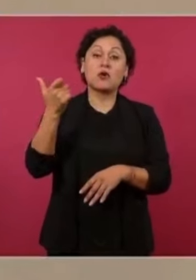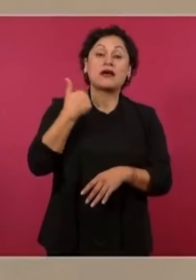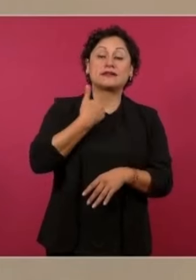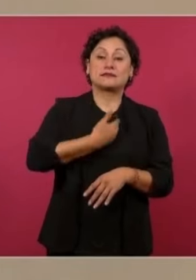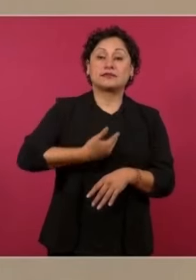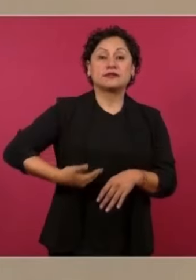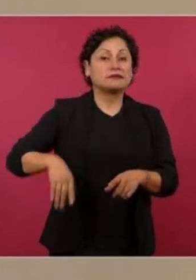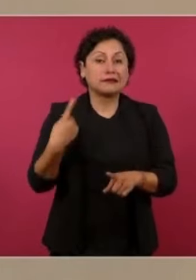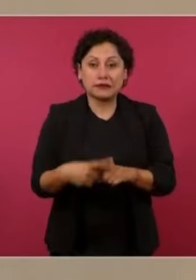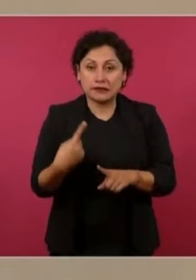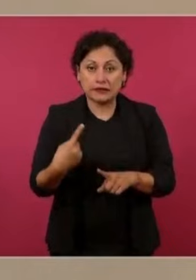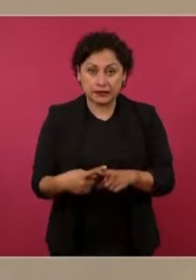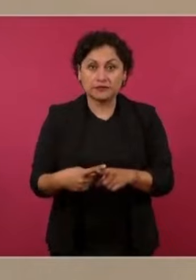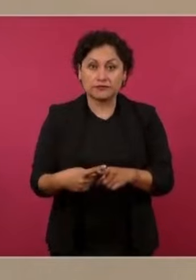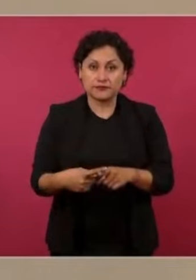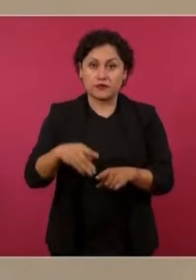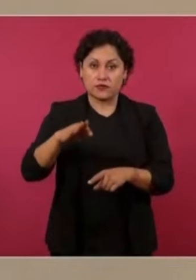ya lo que soy ahora,